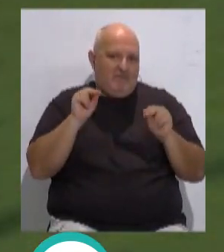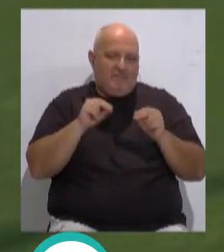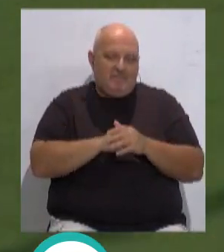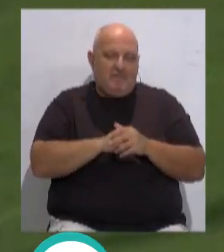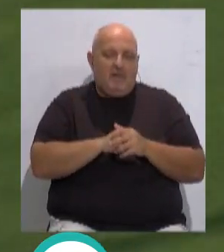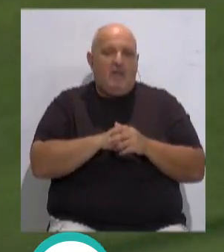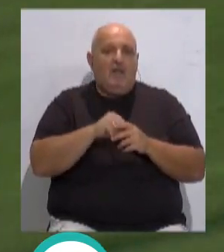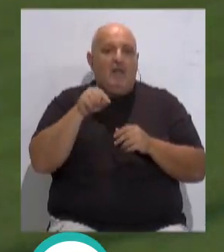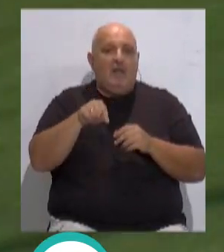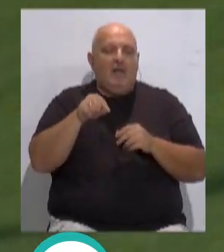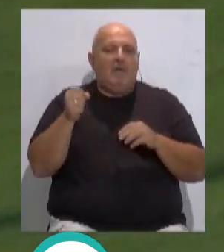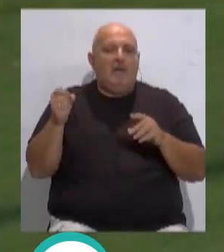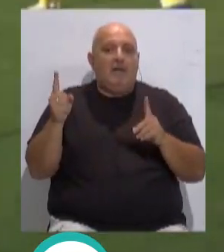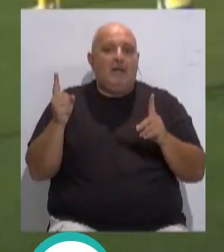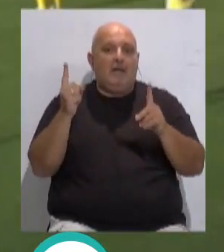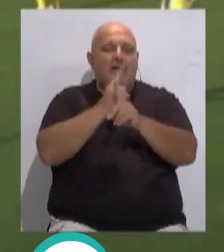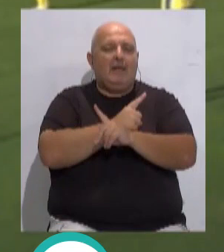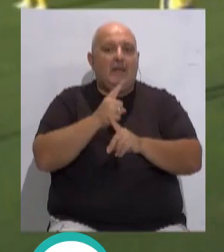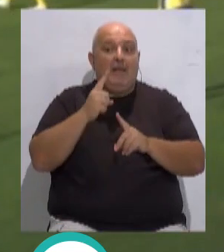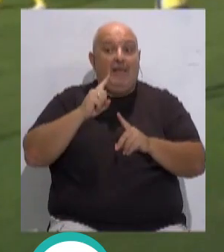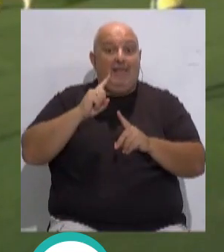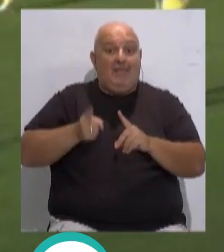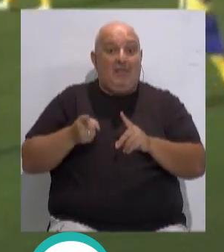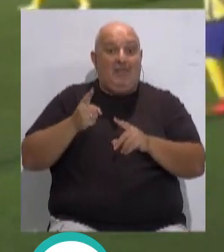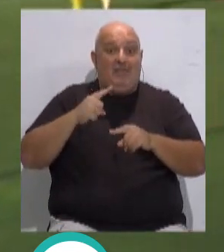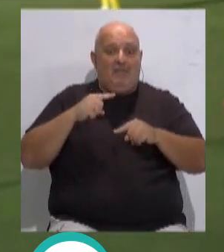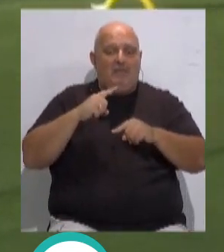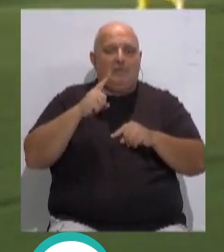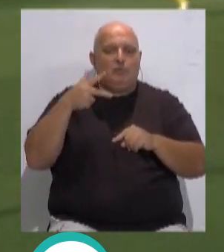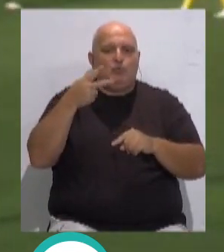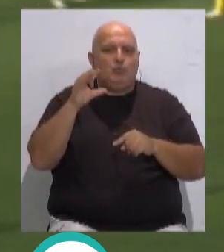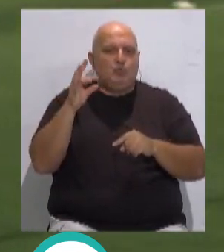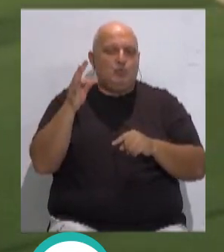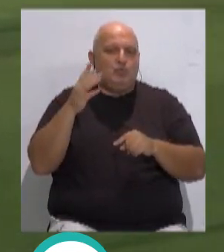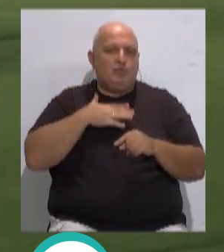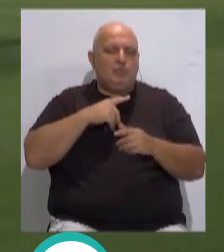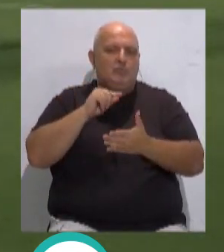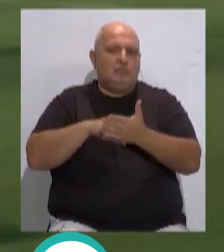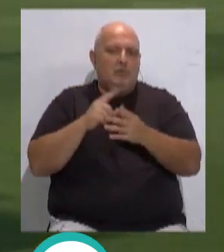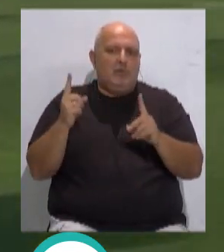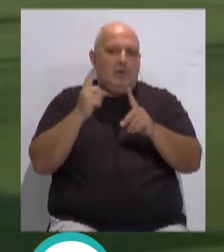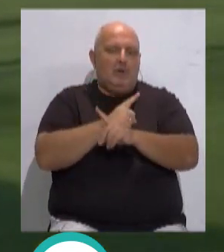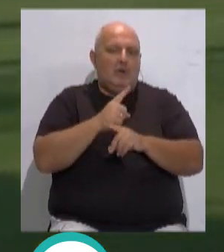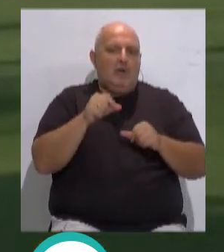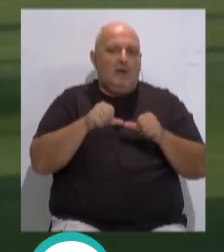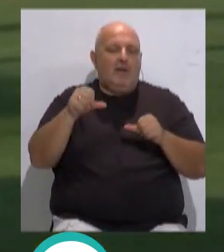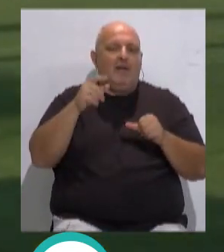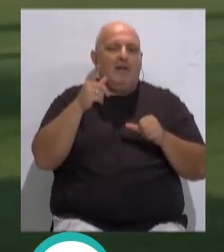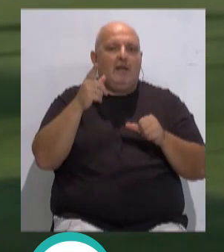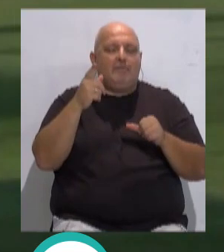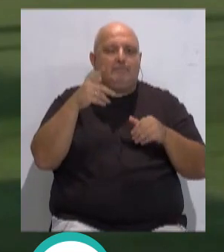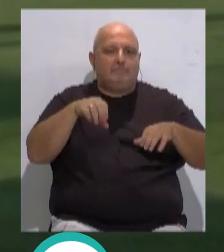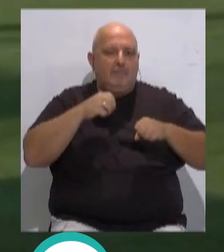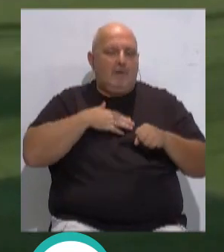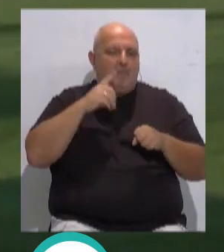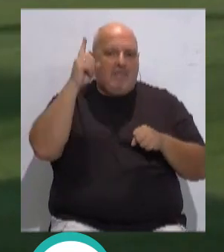En esta demarcación la apuesta de la dirección deportiva es Víctor Chost. Tras finalizar su cesión regresa a la